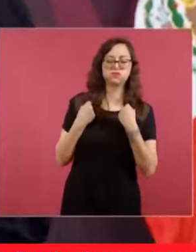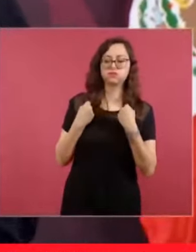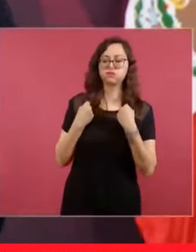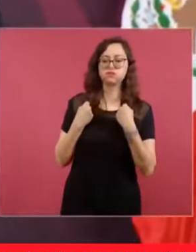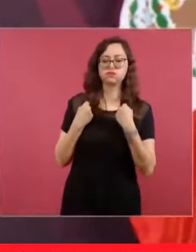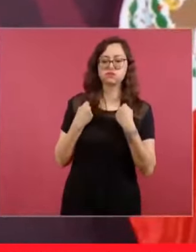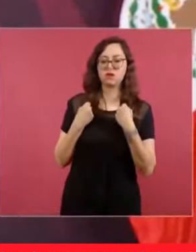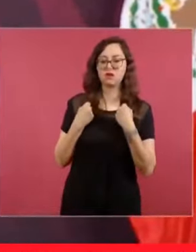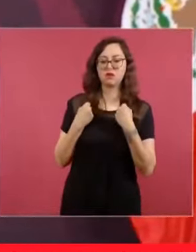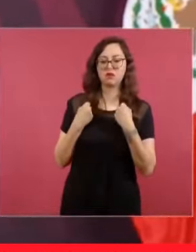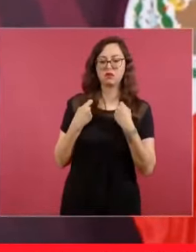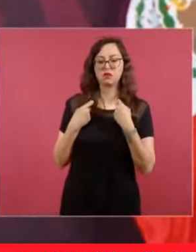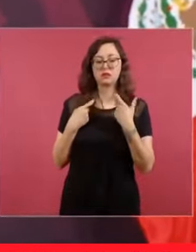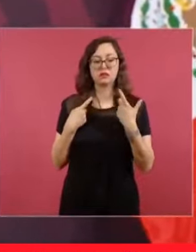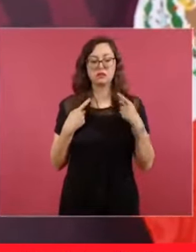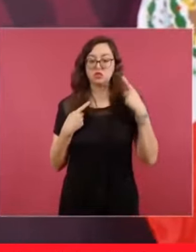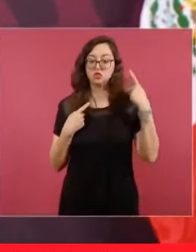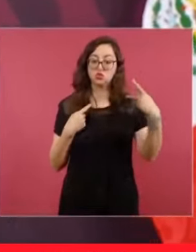de